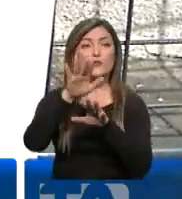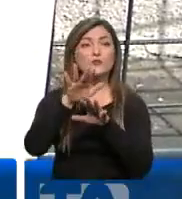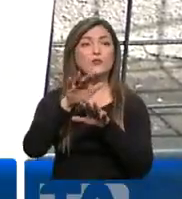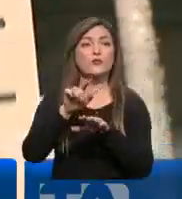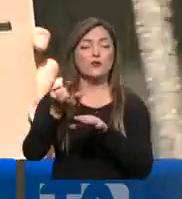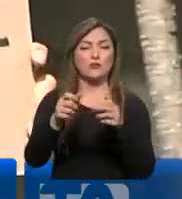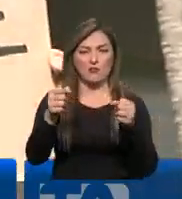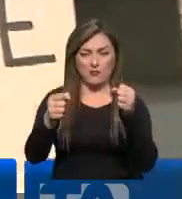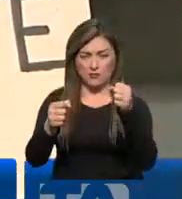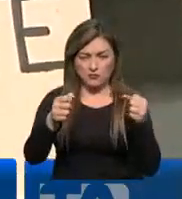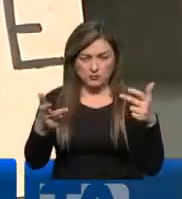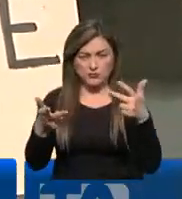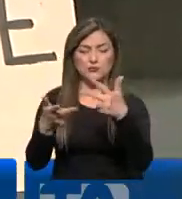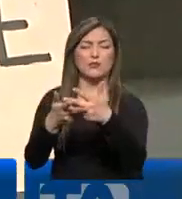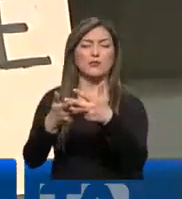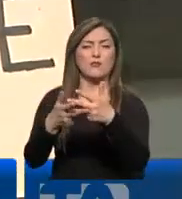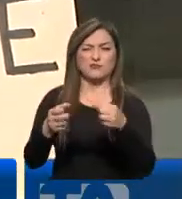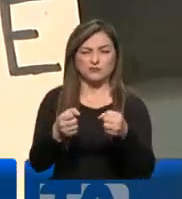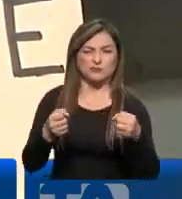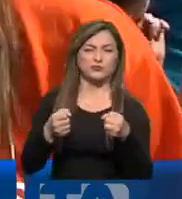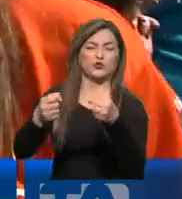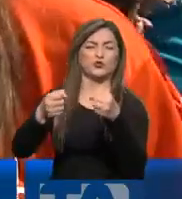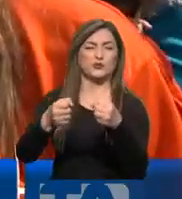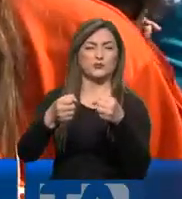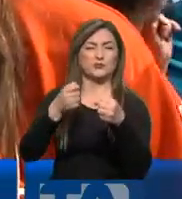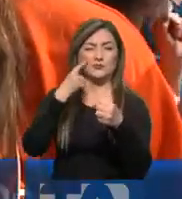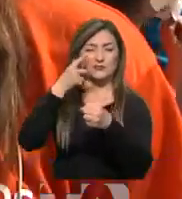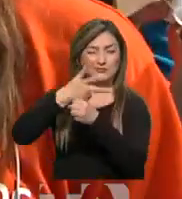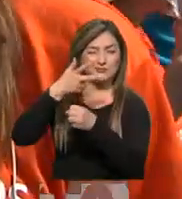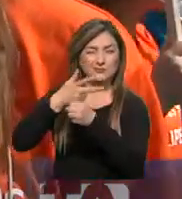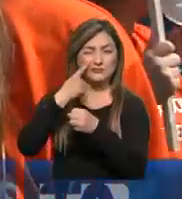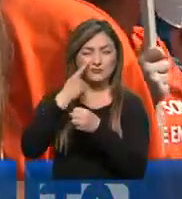revelaba la impericia del conductor que atropelló al deportista. Feli está